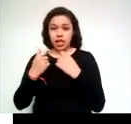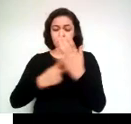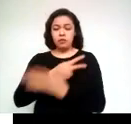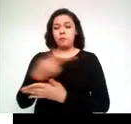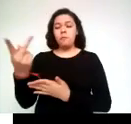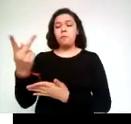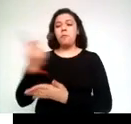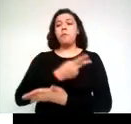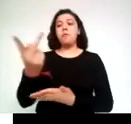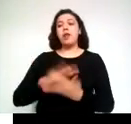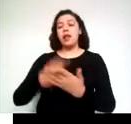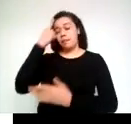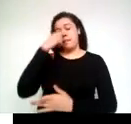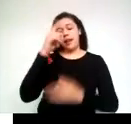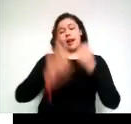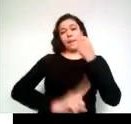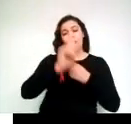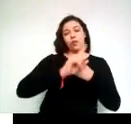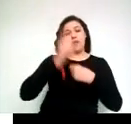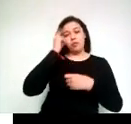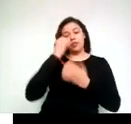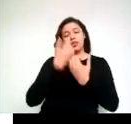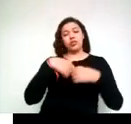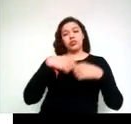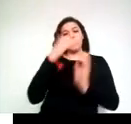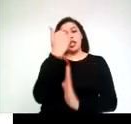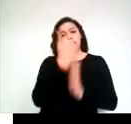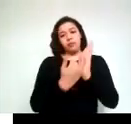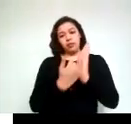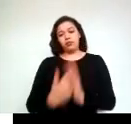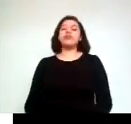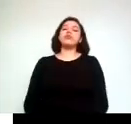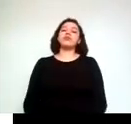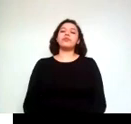mitigar estas acciones, estos factores de riesgo psicosocial que